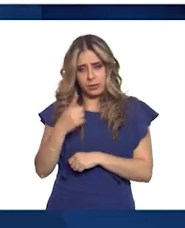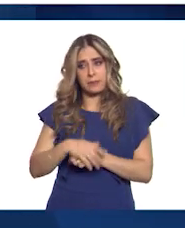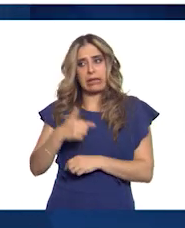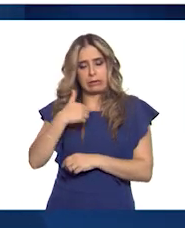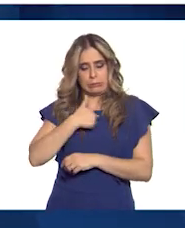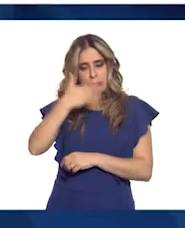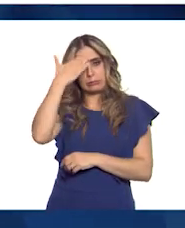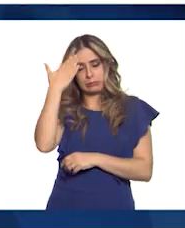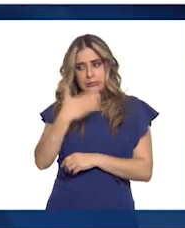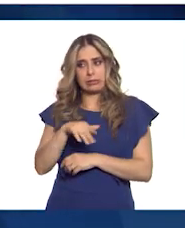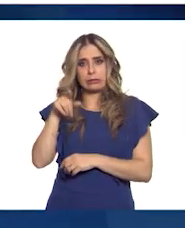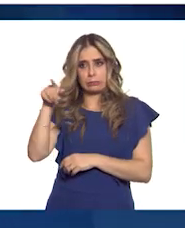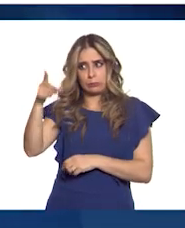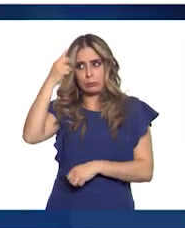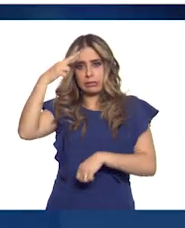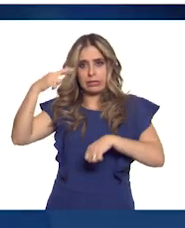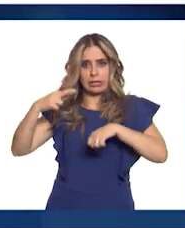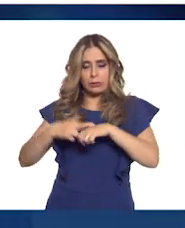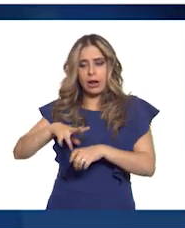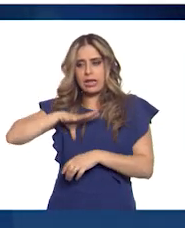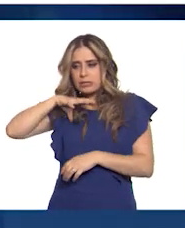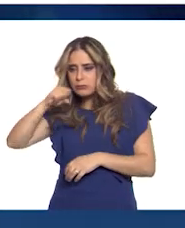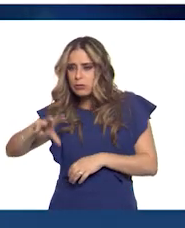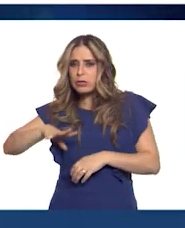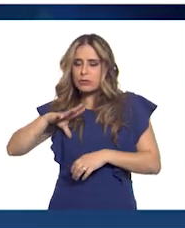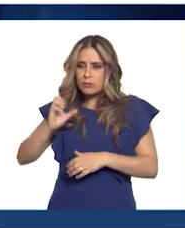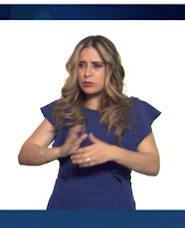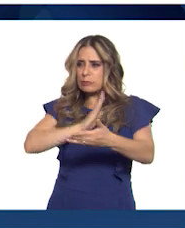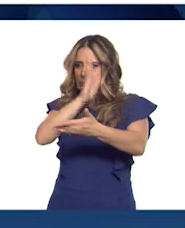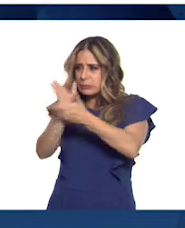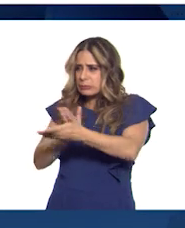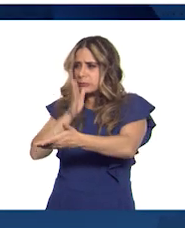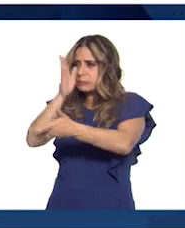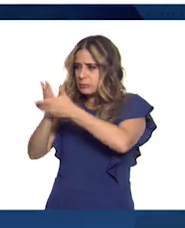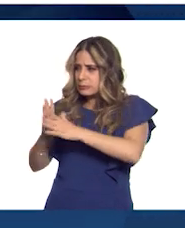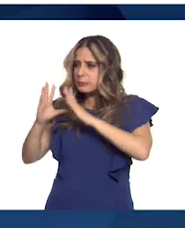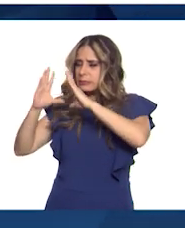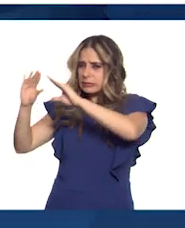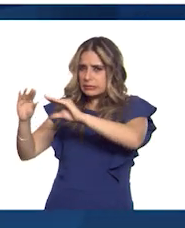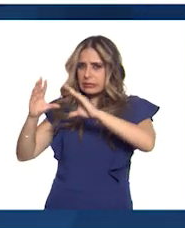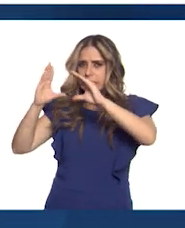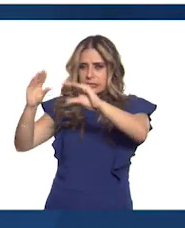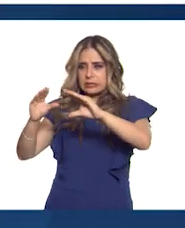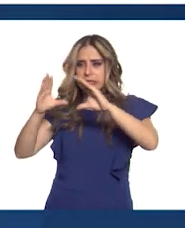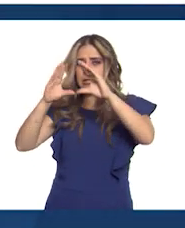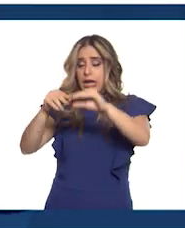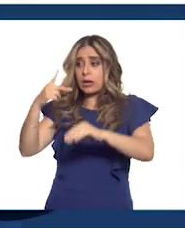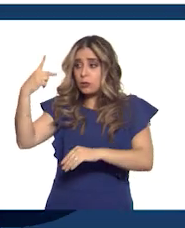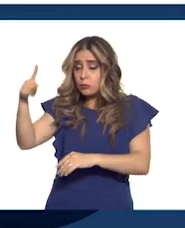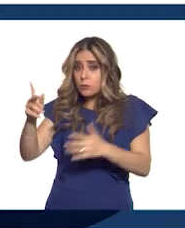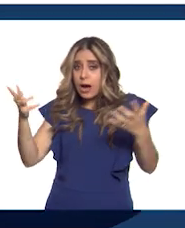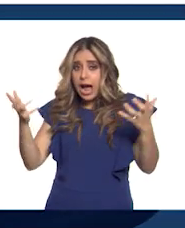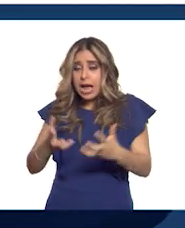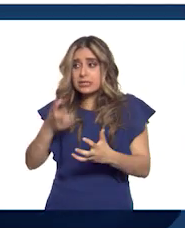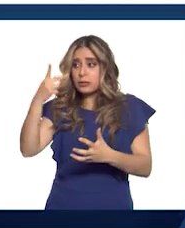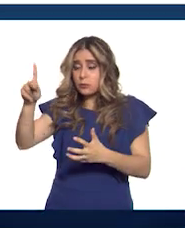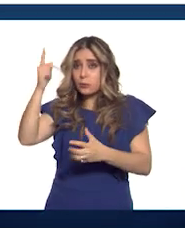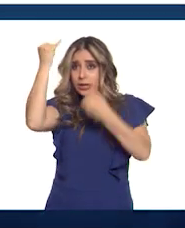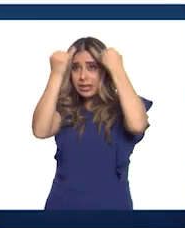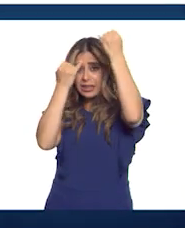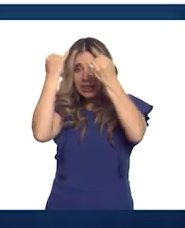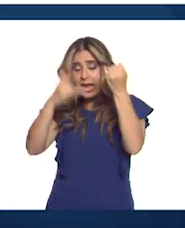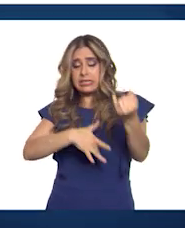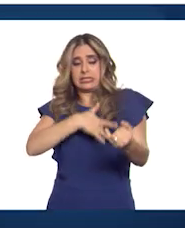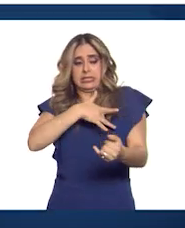que ha implicado para los docentes del país echar mano de todas las herramientas a su alcance, de su creatividad,